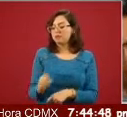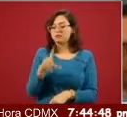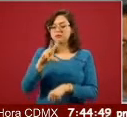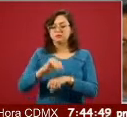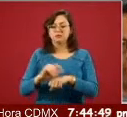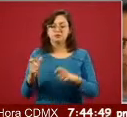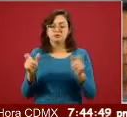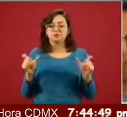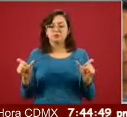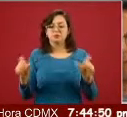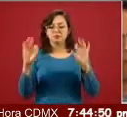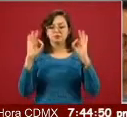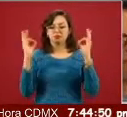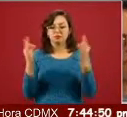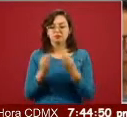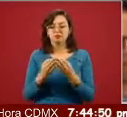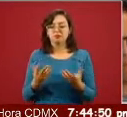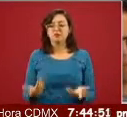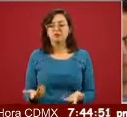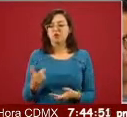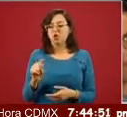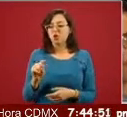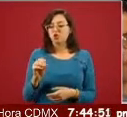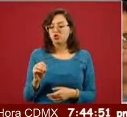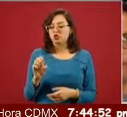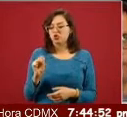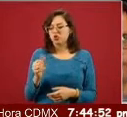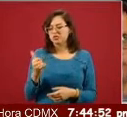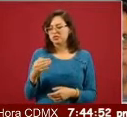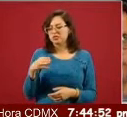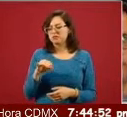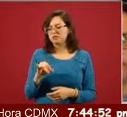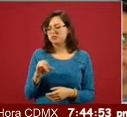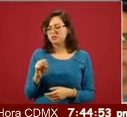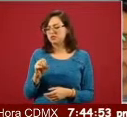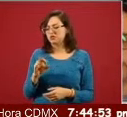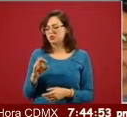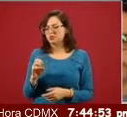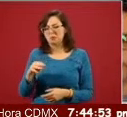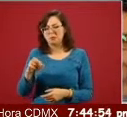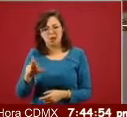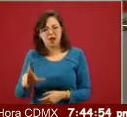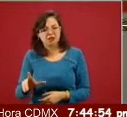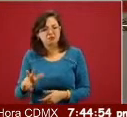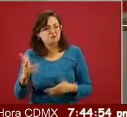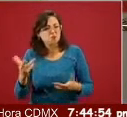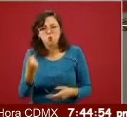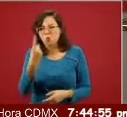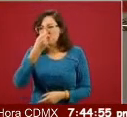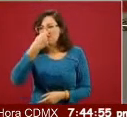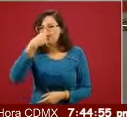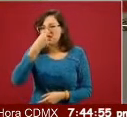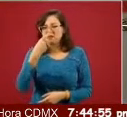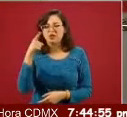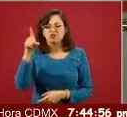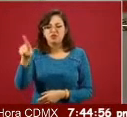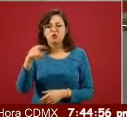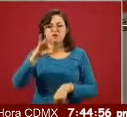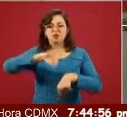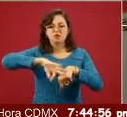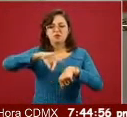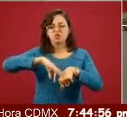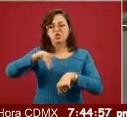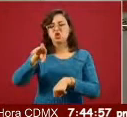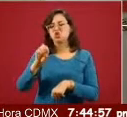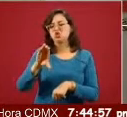que se llama Tocilizumab, que es de, si no me recuerdo, de Roche. ¿Qué tan factible es este medicamento hoy